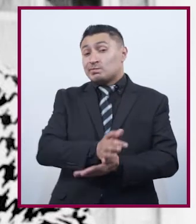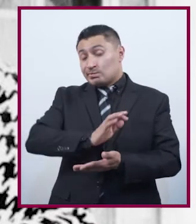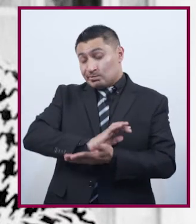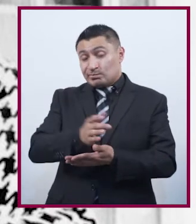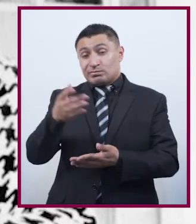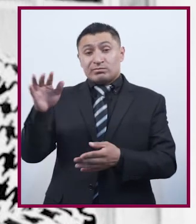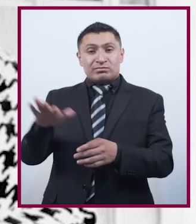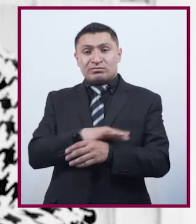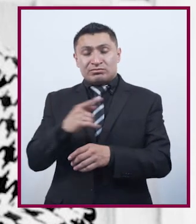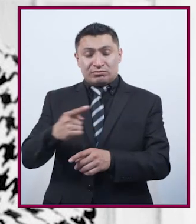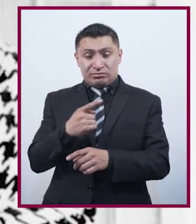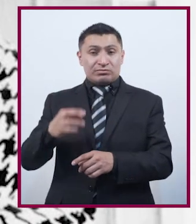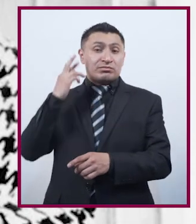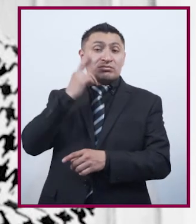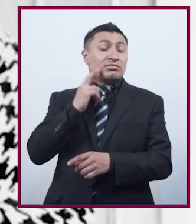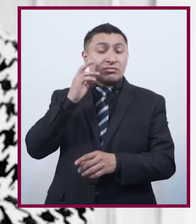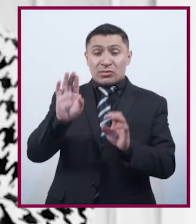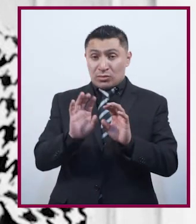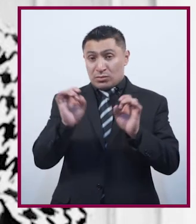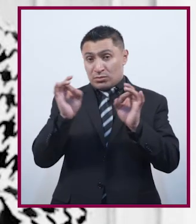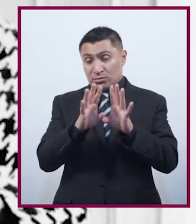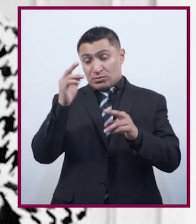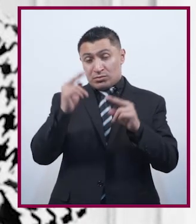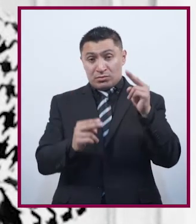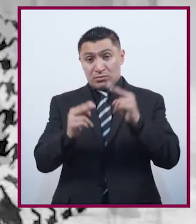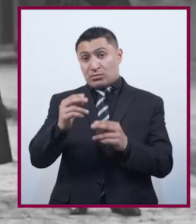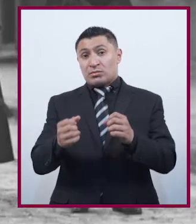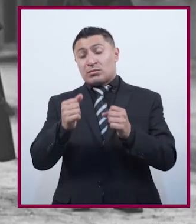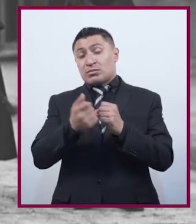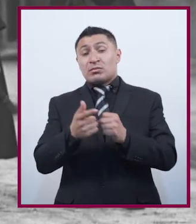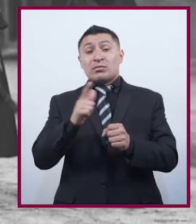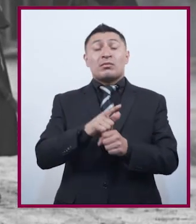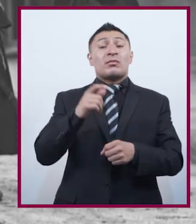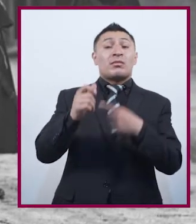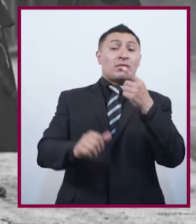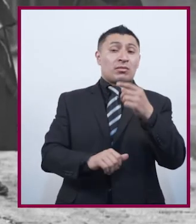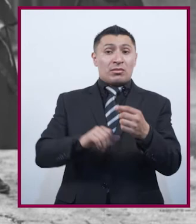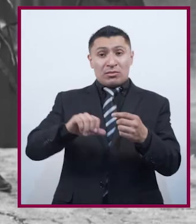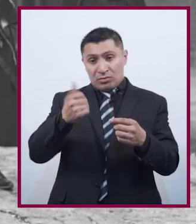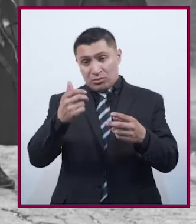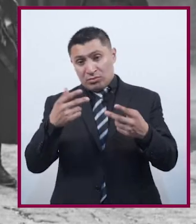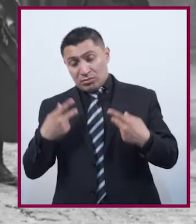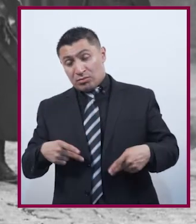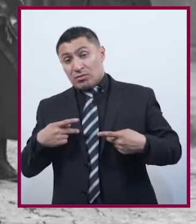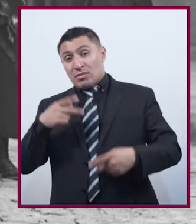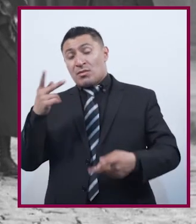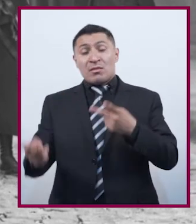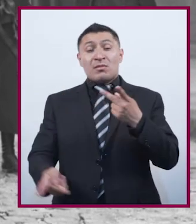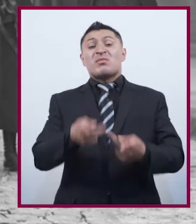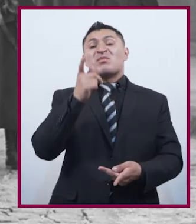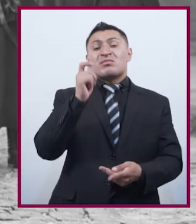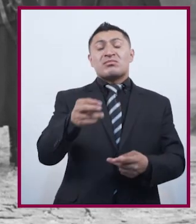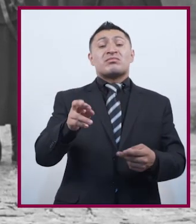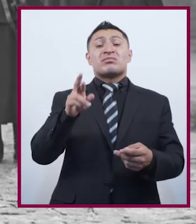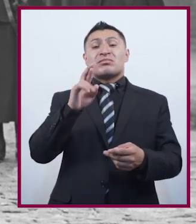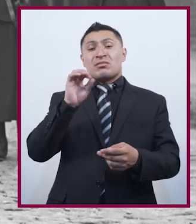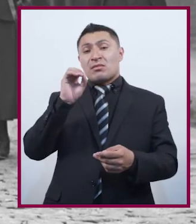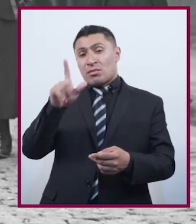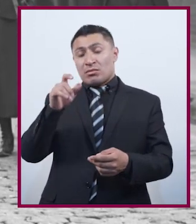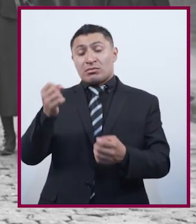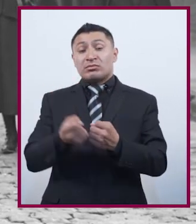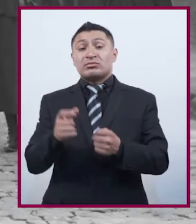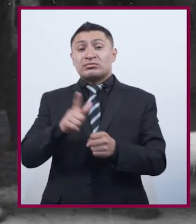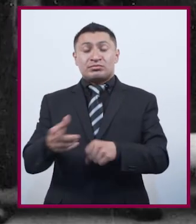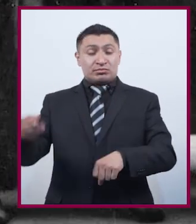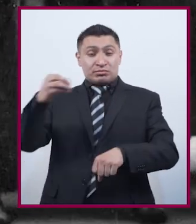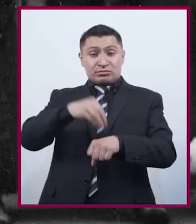mujeres discriminadas por su raza o condición social, y algunos otros que cuestionaban un nuevo rol social impuesto a la